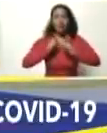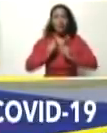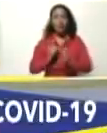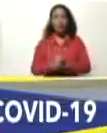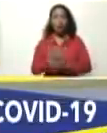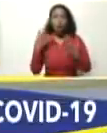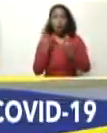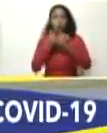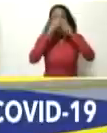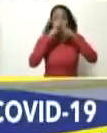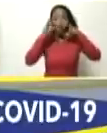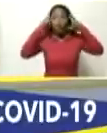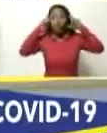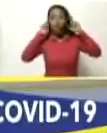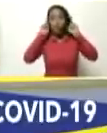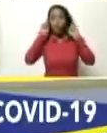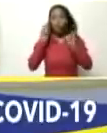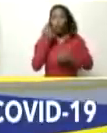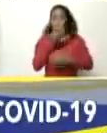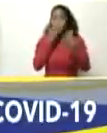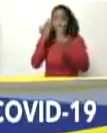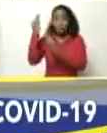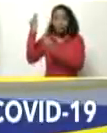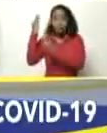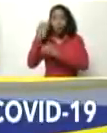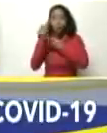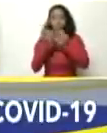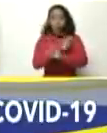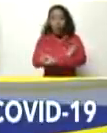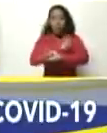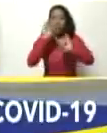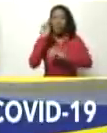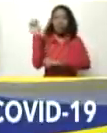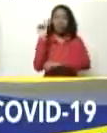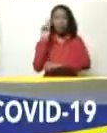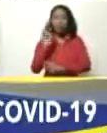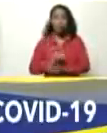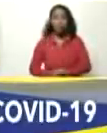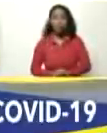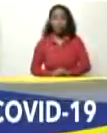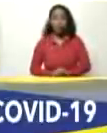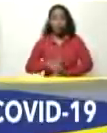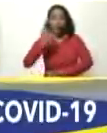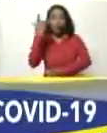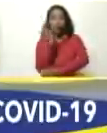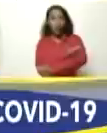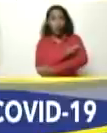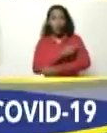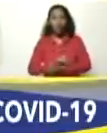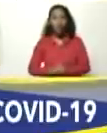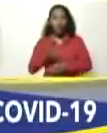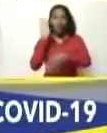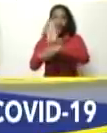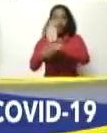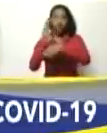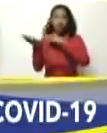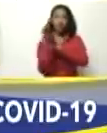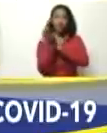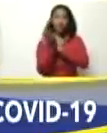su tapaboca. Bueno, para que vean cómo termina Venezuela. Vacunándose,